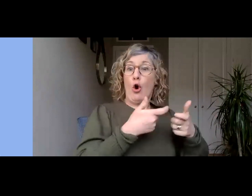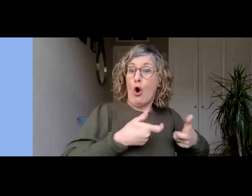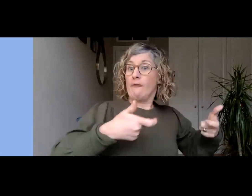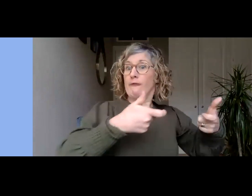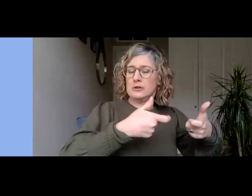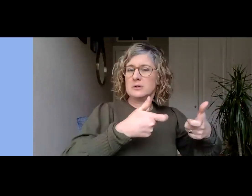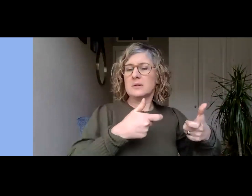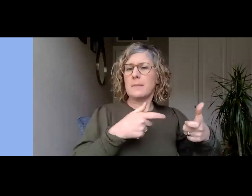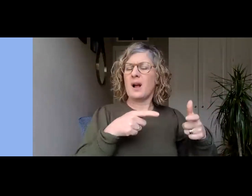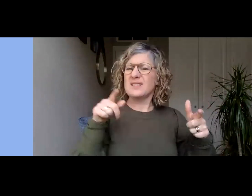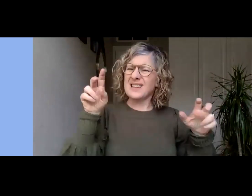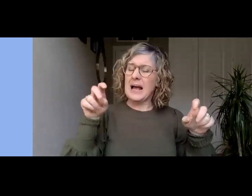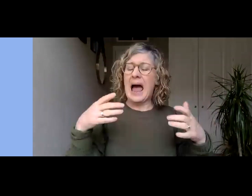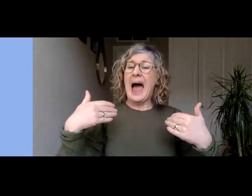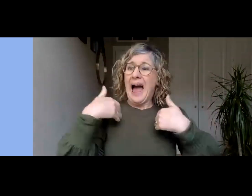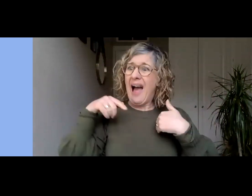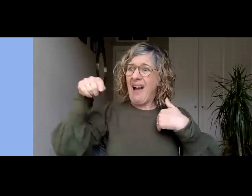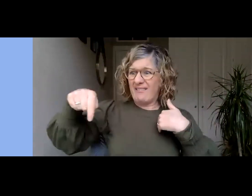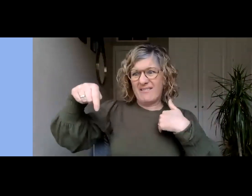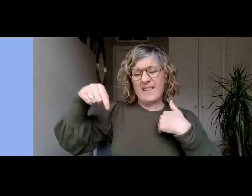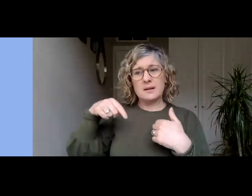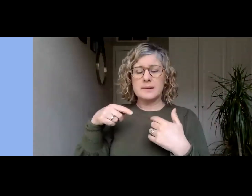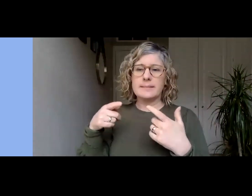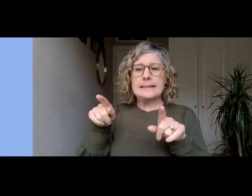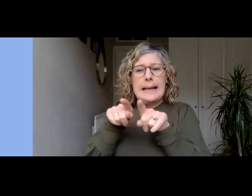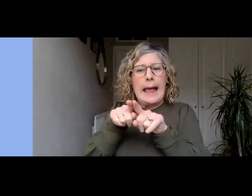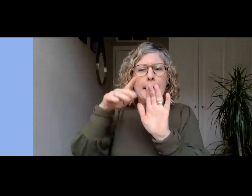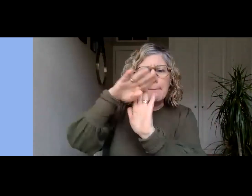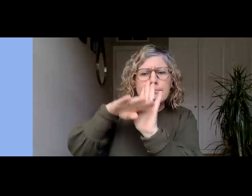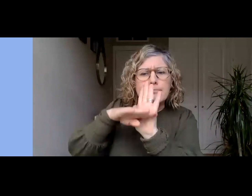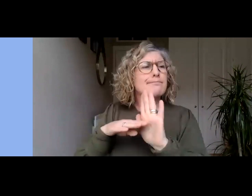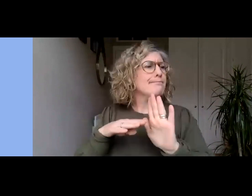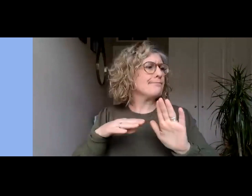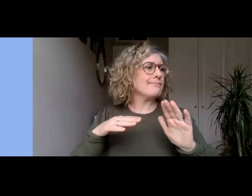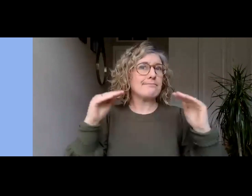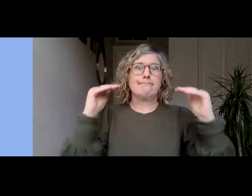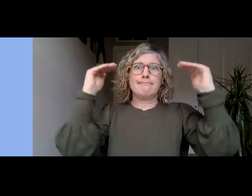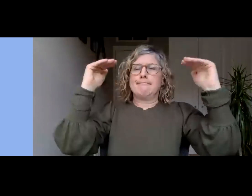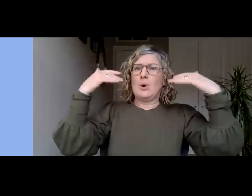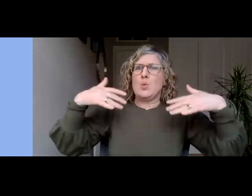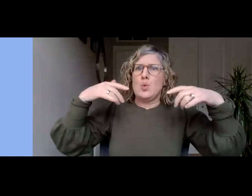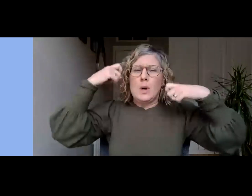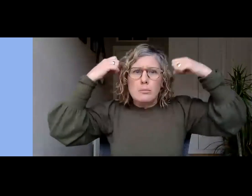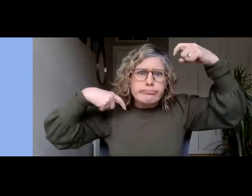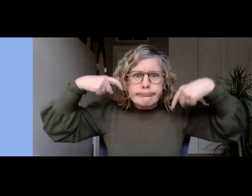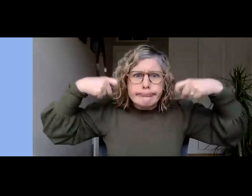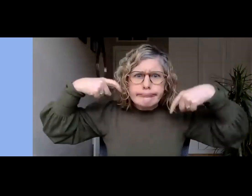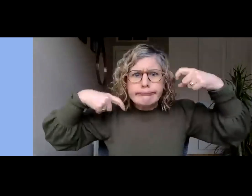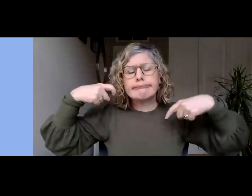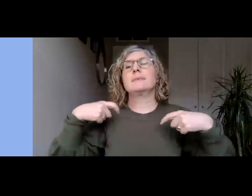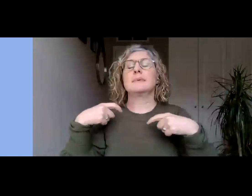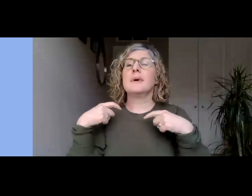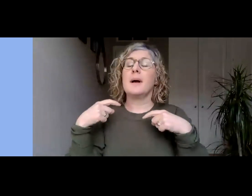nivel mundial, a instituciones como a la Unión Internacional de Telecomunicaciones y